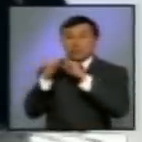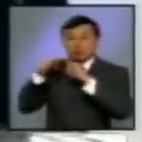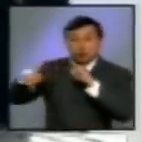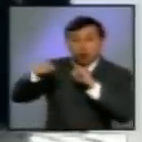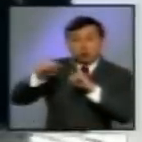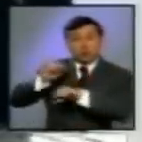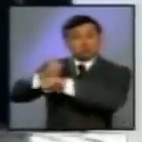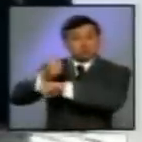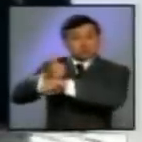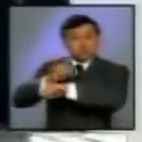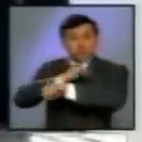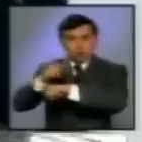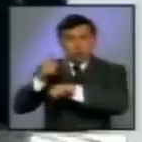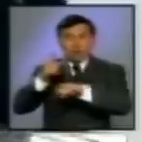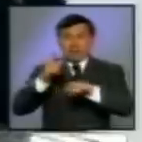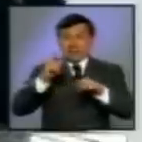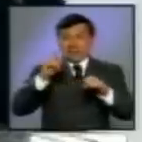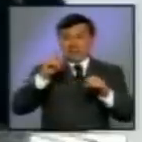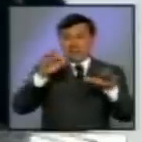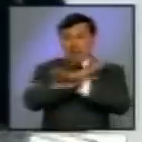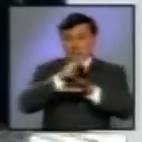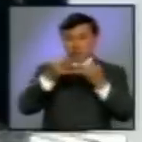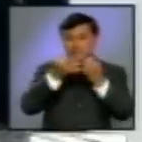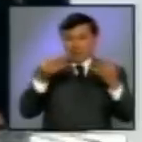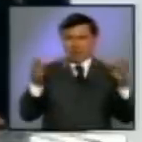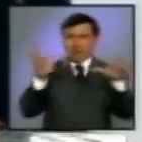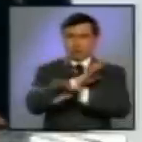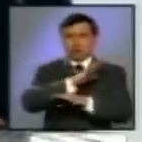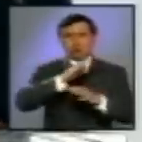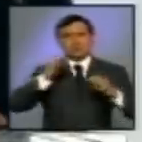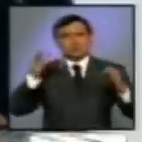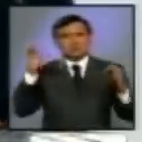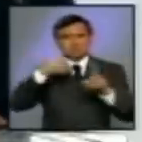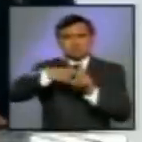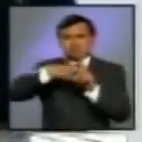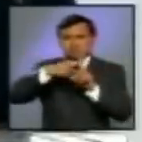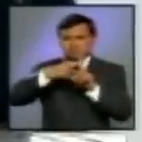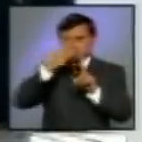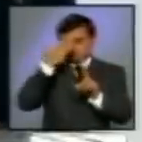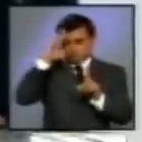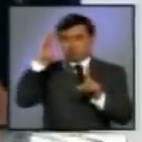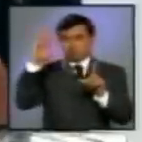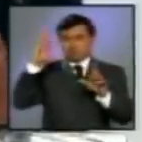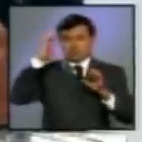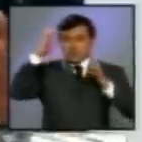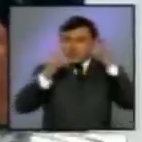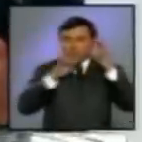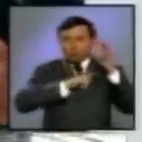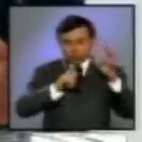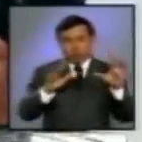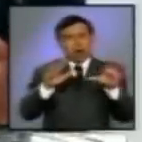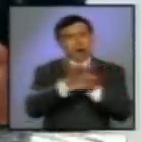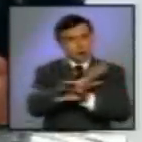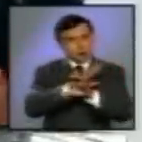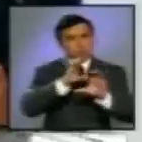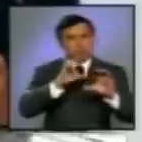climático, sino que pueda lograr sensibilizar de mejor manera a todo el proceso educativo del país. Y hablando de